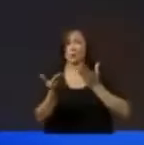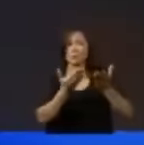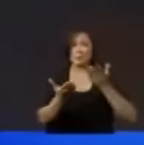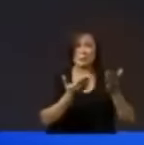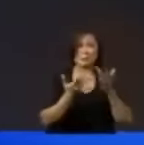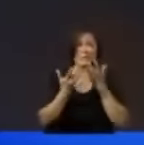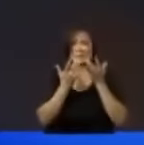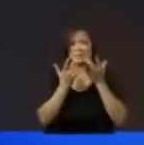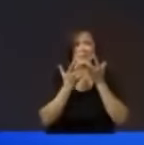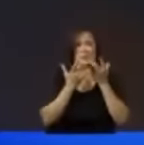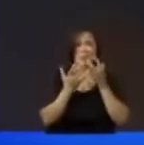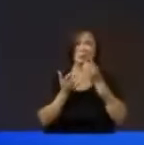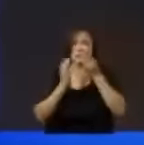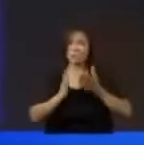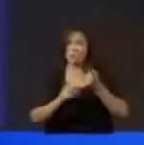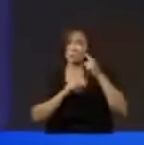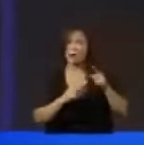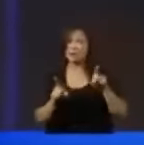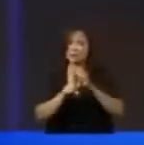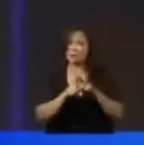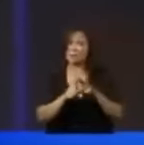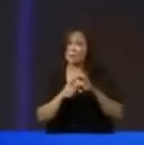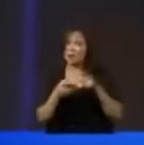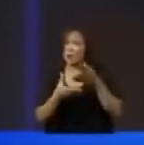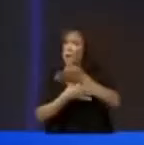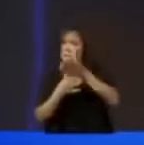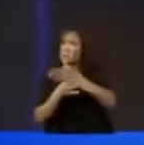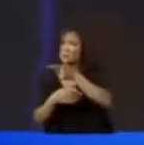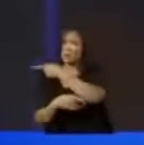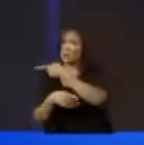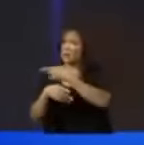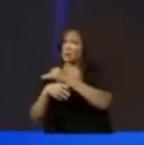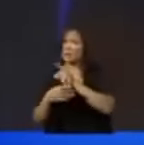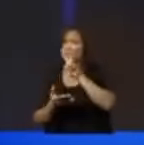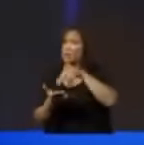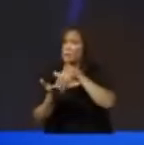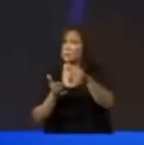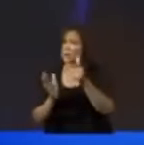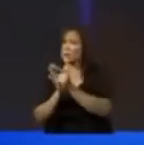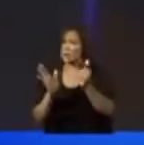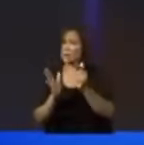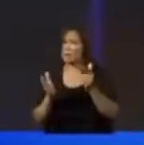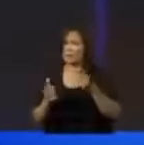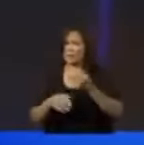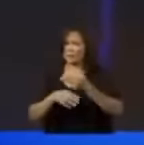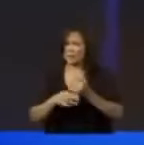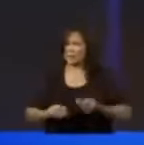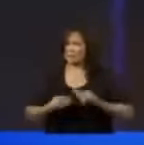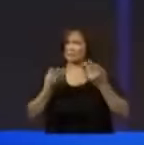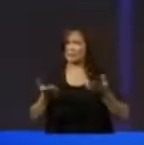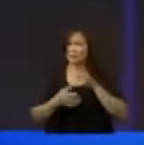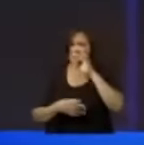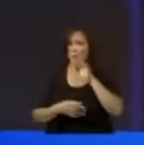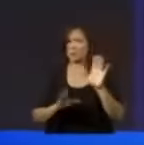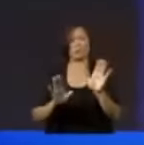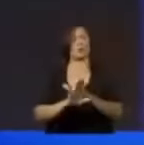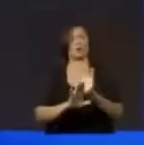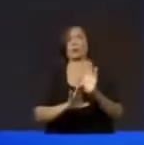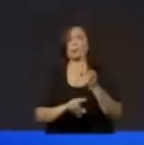servicios que necesitan los dominicanos para que también carguemos con más de 2 millones de ilegales haitianos que hay en nuestro